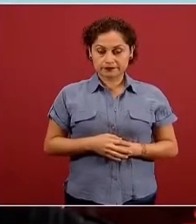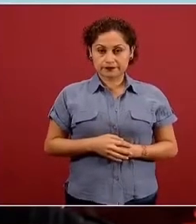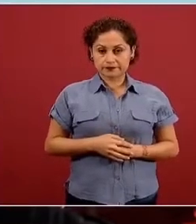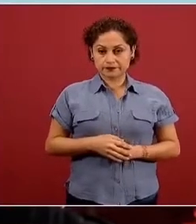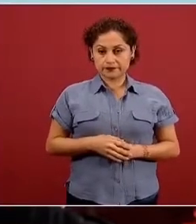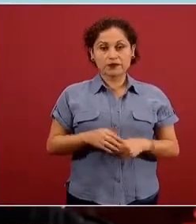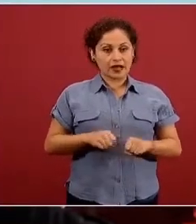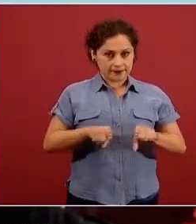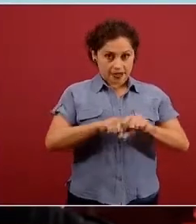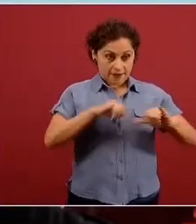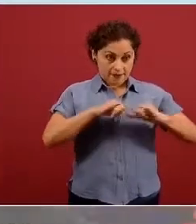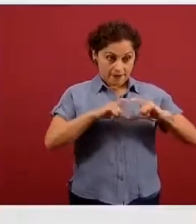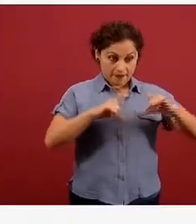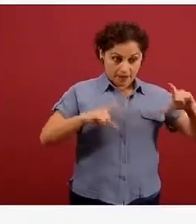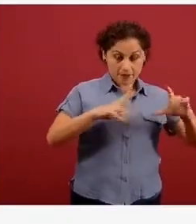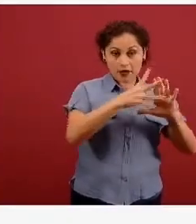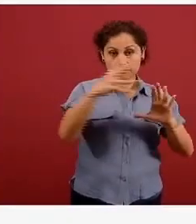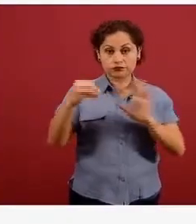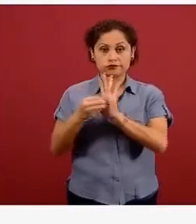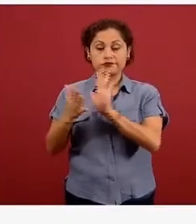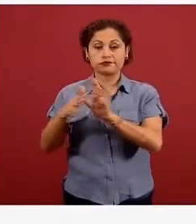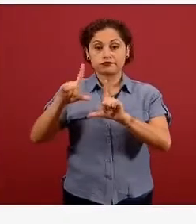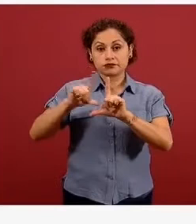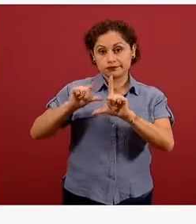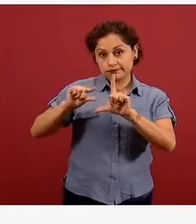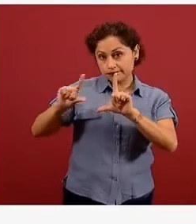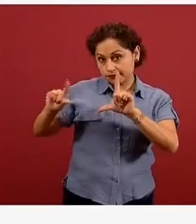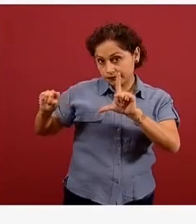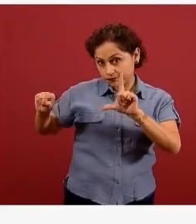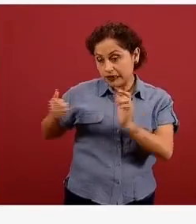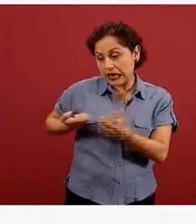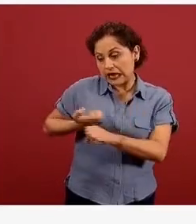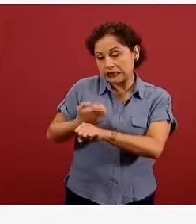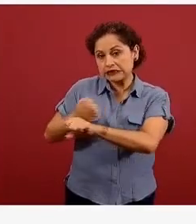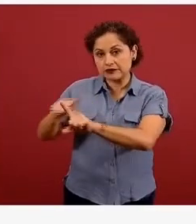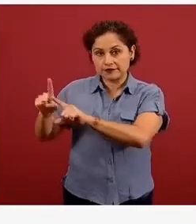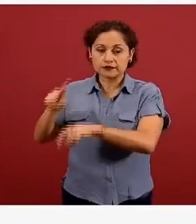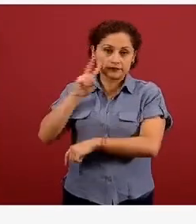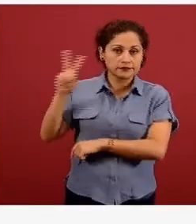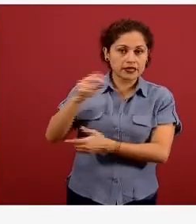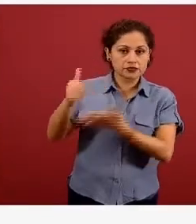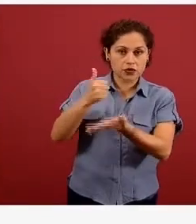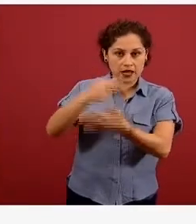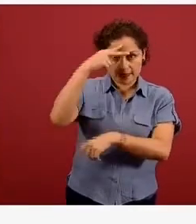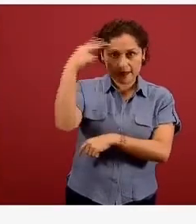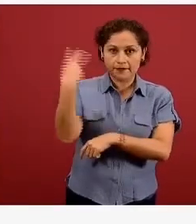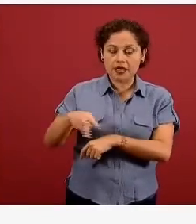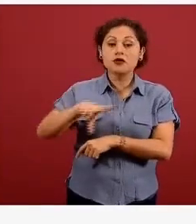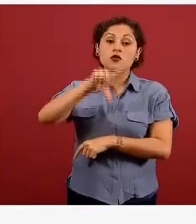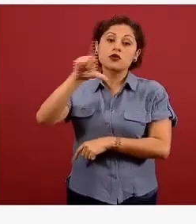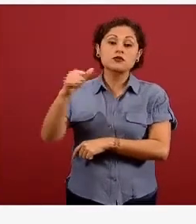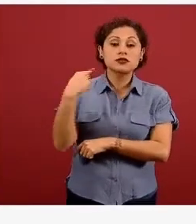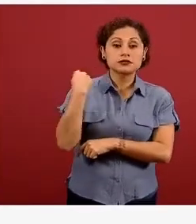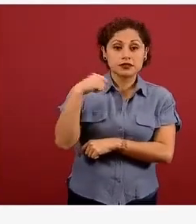Misma información, solo que en gráfica de barras para poderla ver de manera eficiente. Ciudad de México predomina, le sigue Tabasco